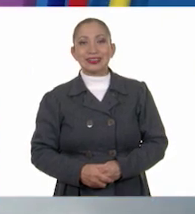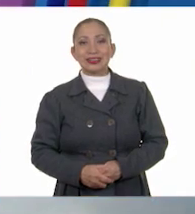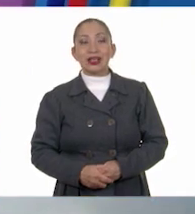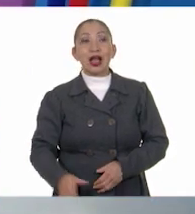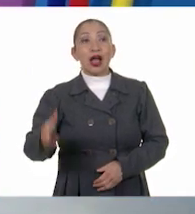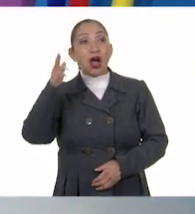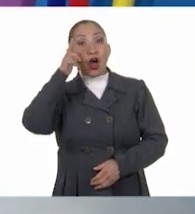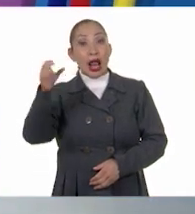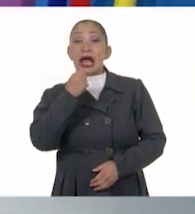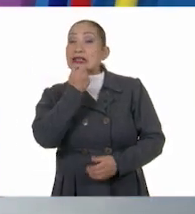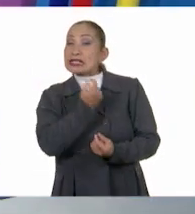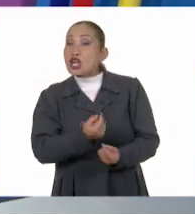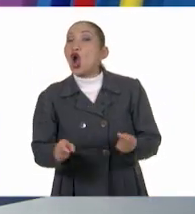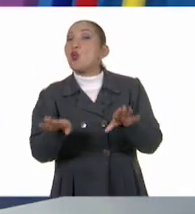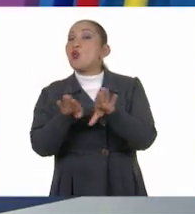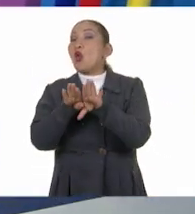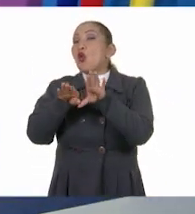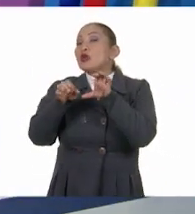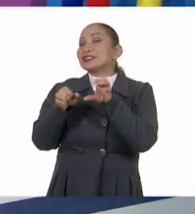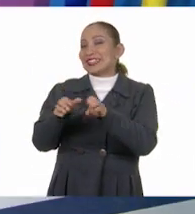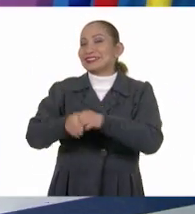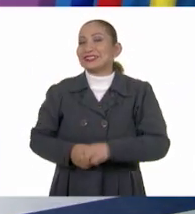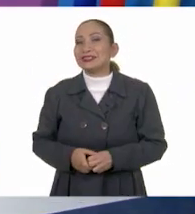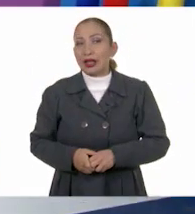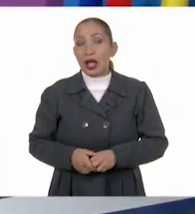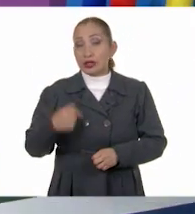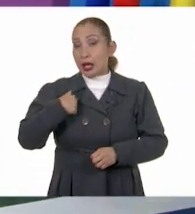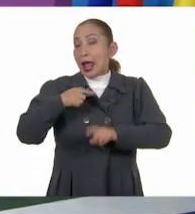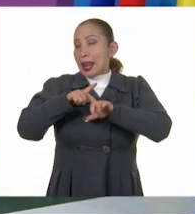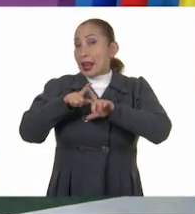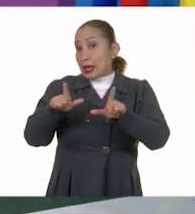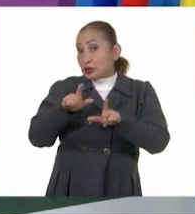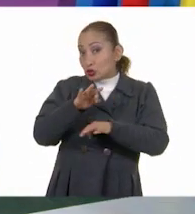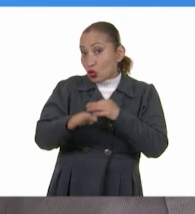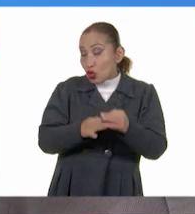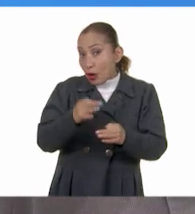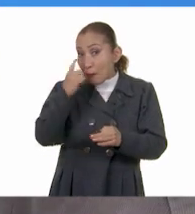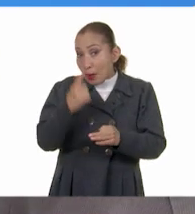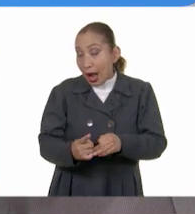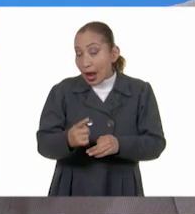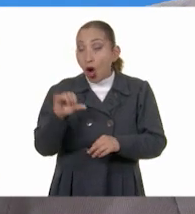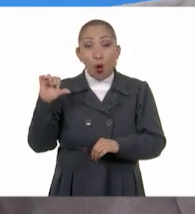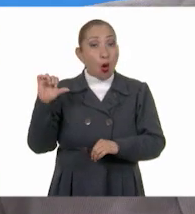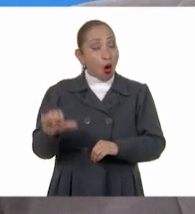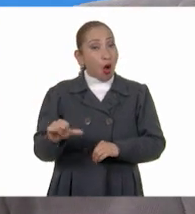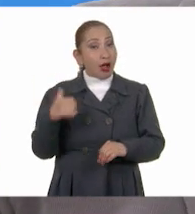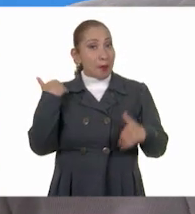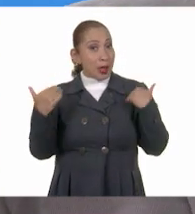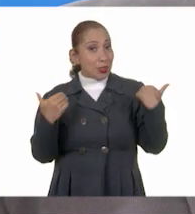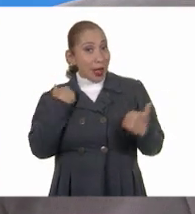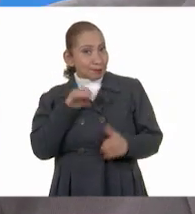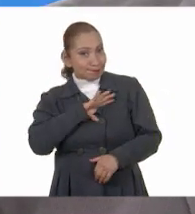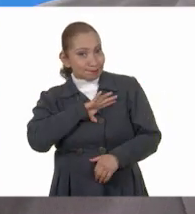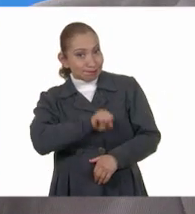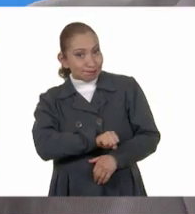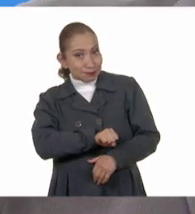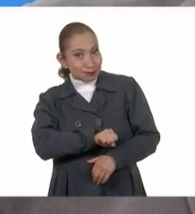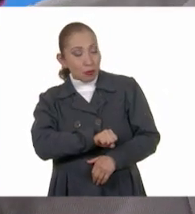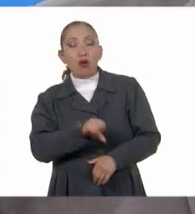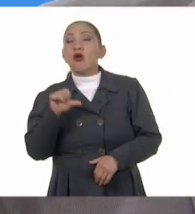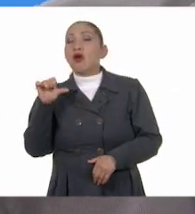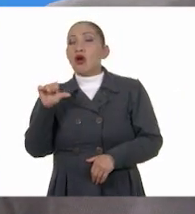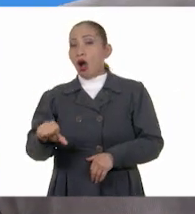Hola, niñas y niños, ¿cómo están? ¿Ya están listas y listos para su programa de aventura favorito?